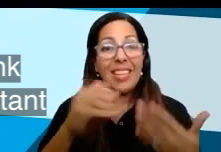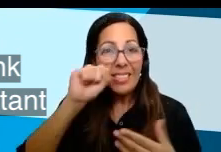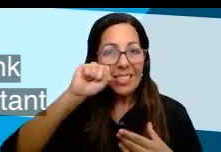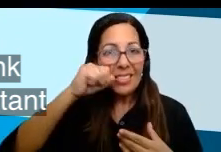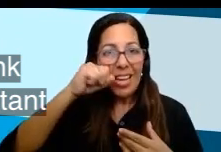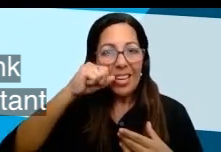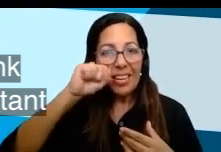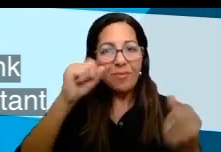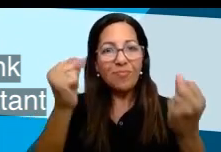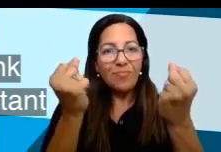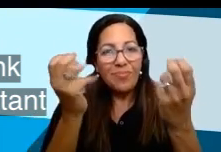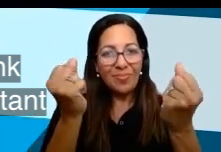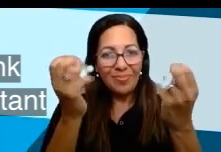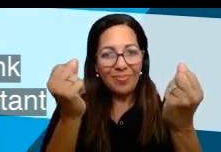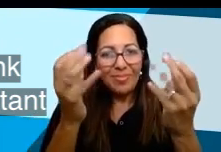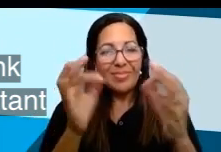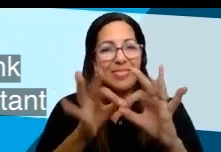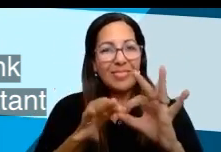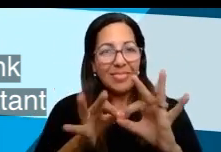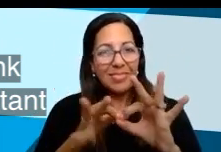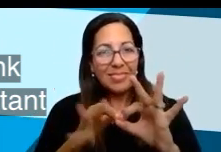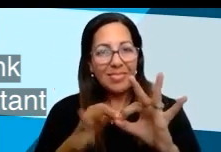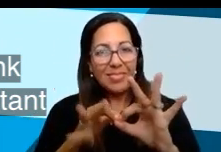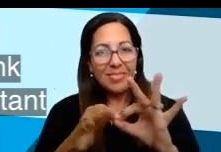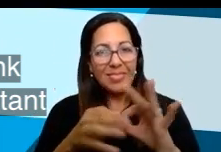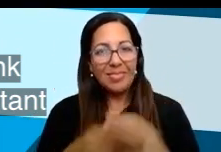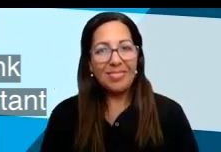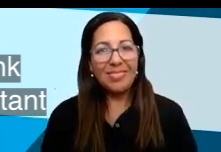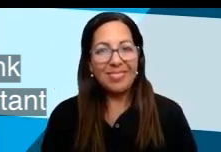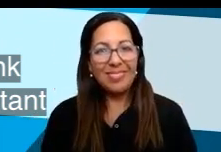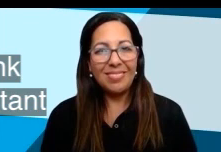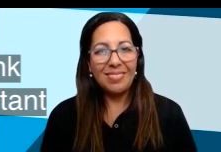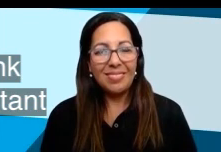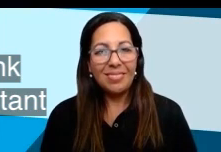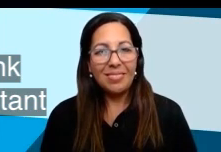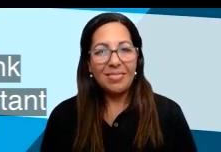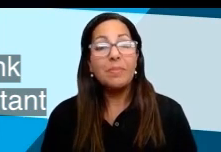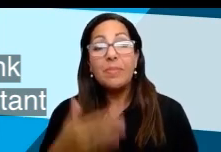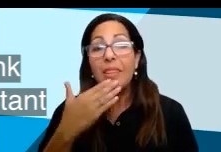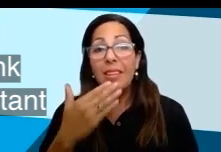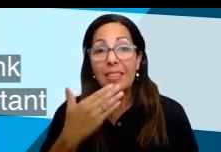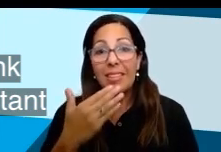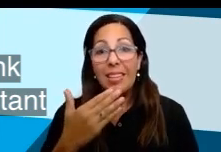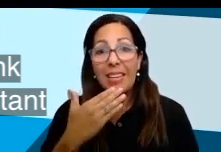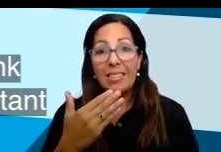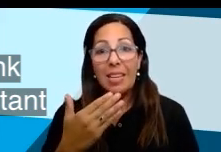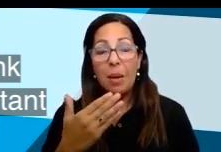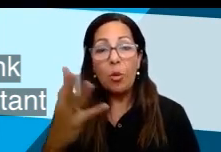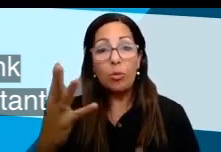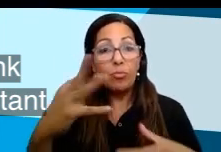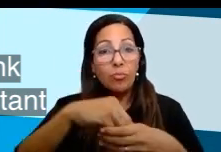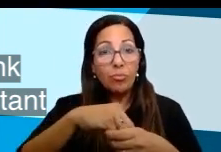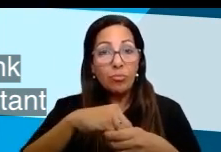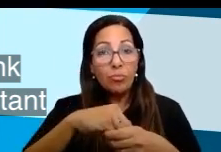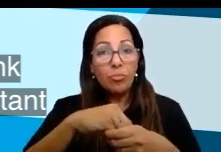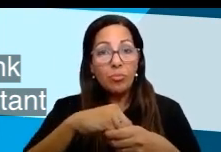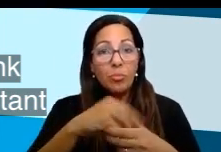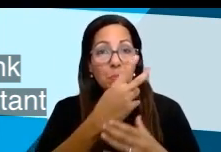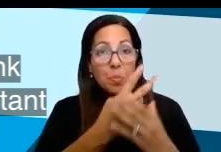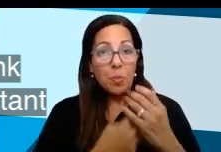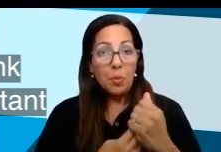sign language, nuestras señales de mano. Muchas gracias por la participación de ambos.